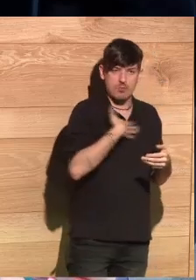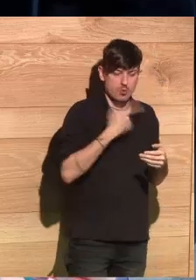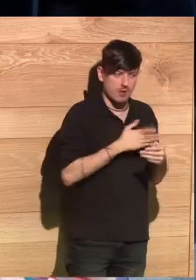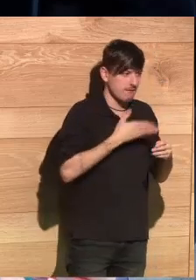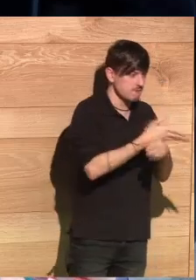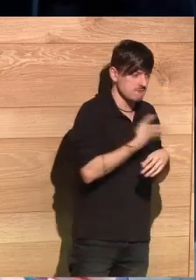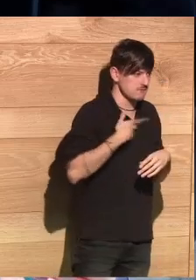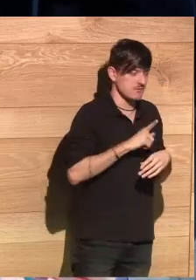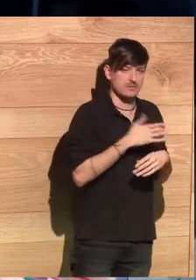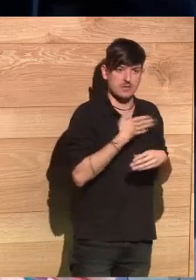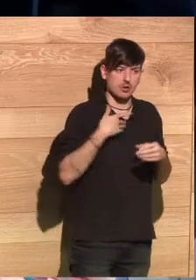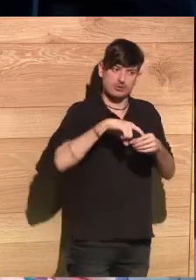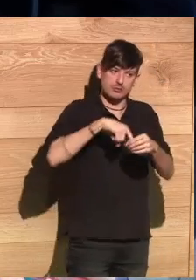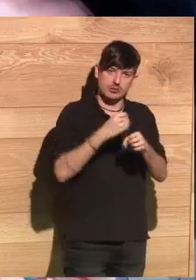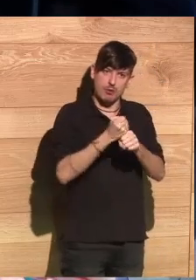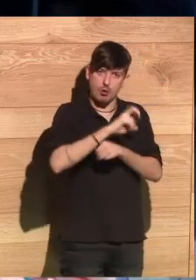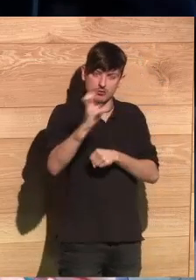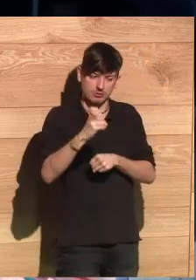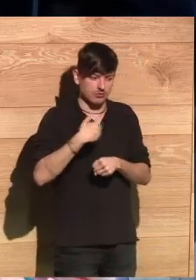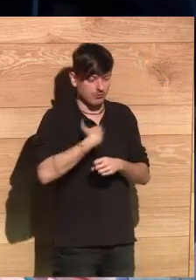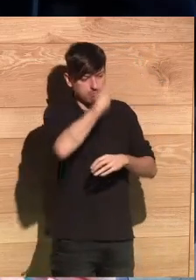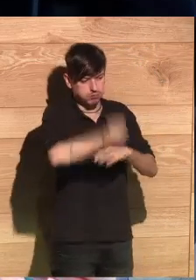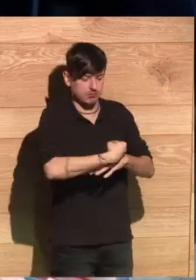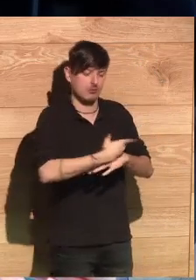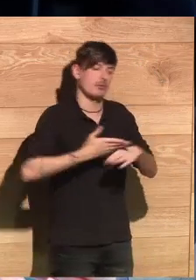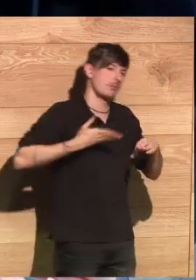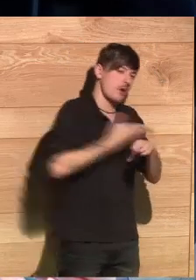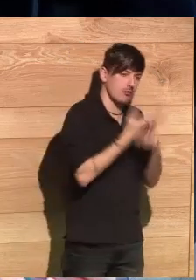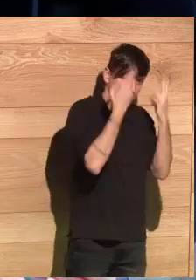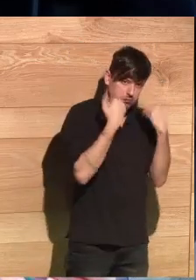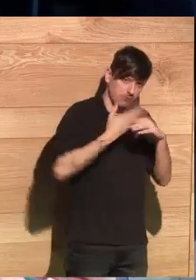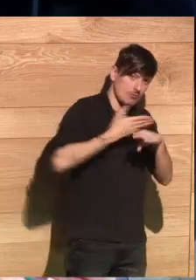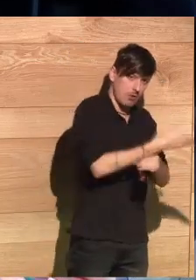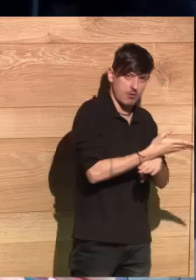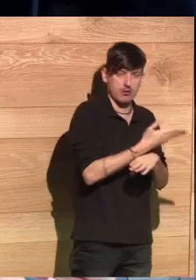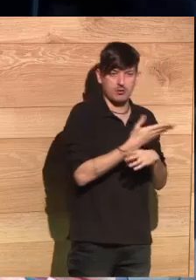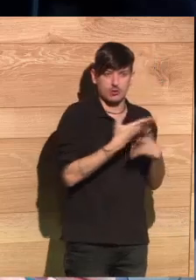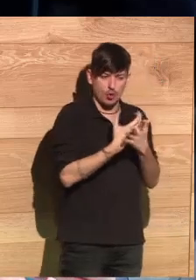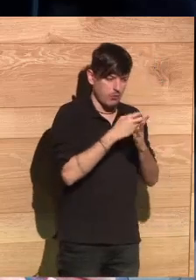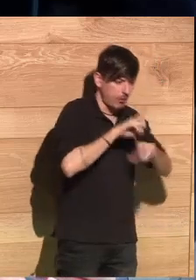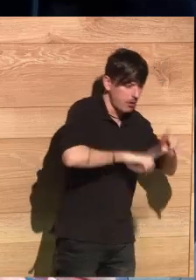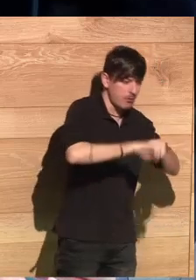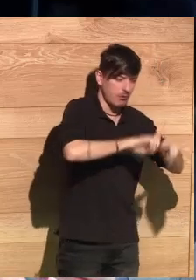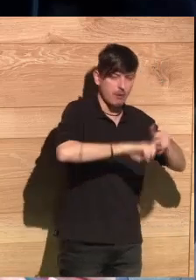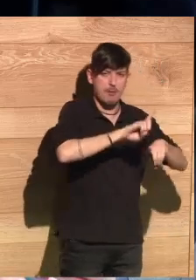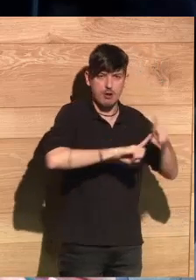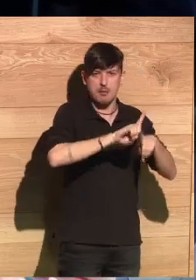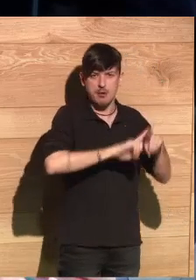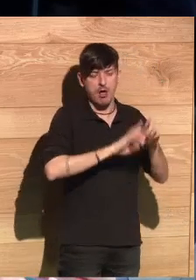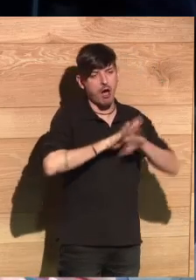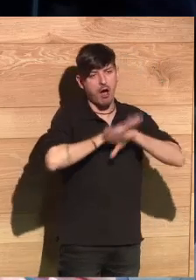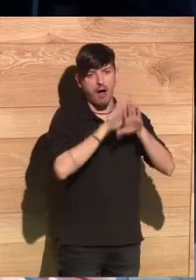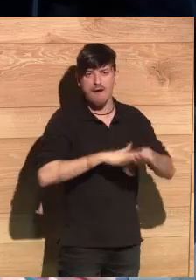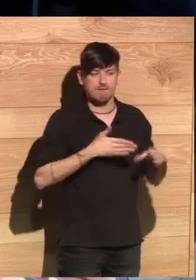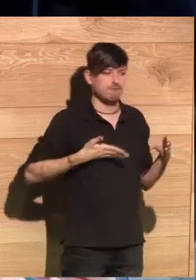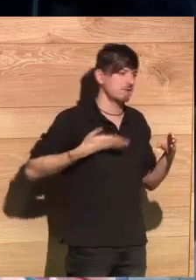merecía estar en otro puesto, no quería ir, me han mandado, he ido, me ha pasado de todo. Desde nada más llegar eran todo desventuras.